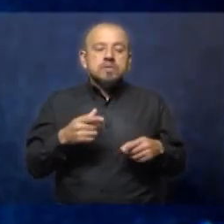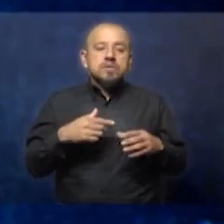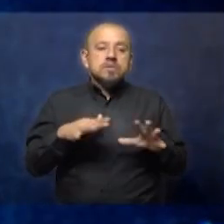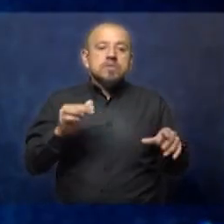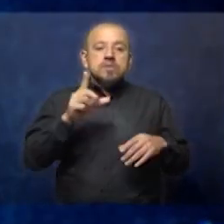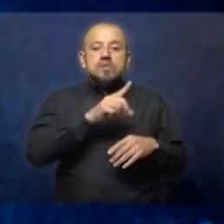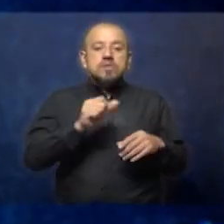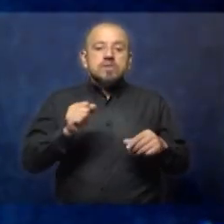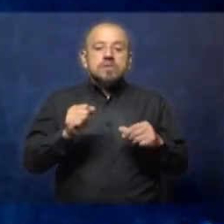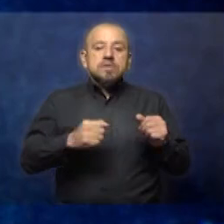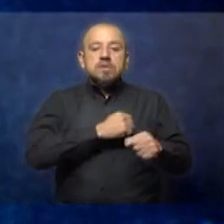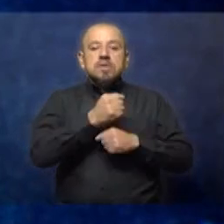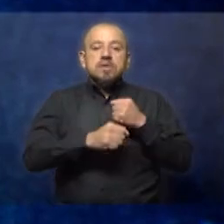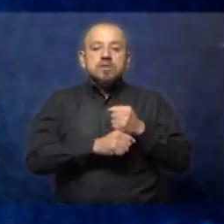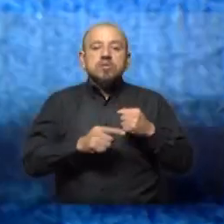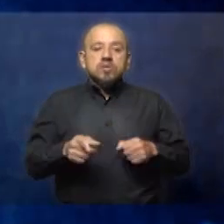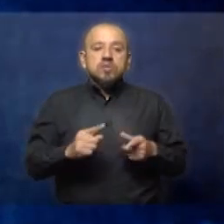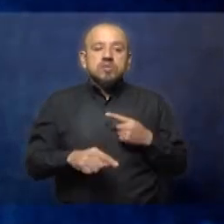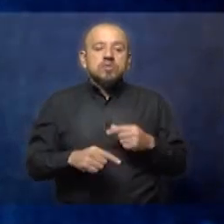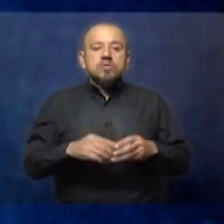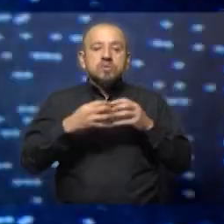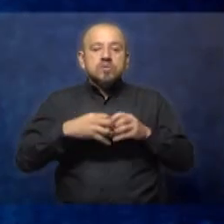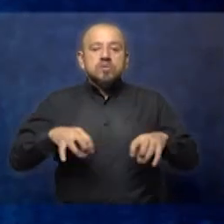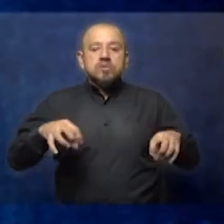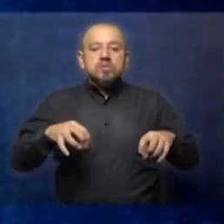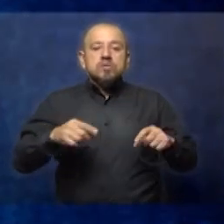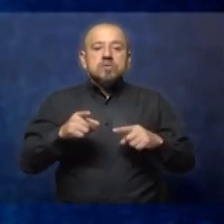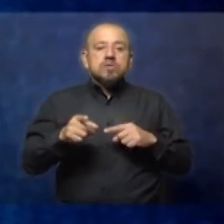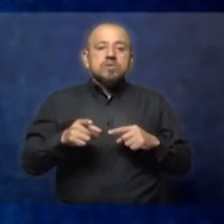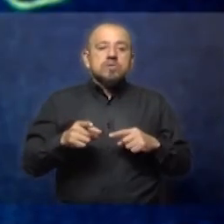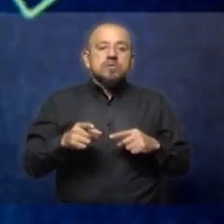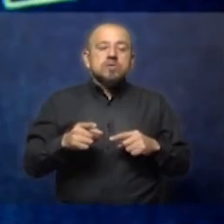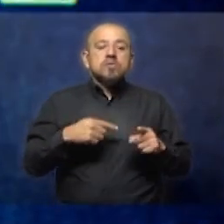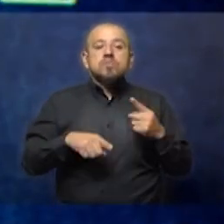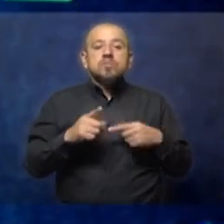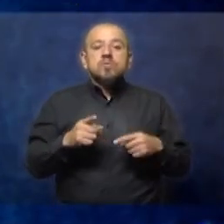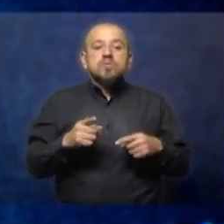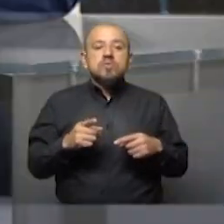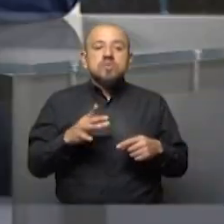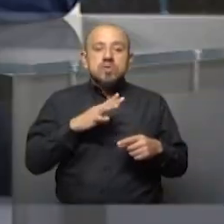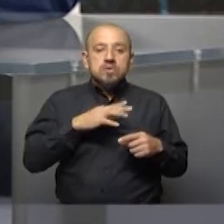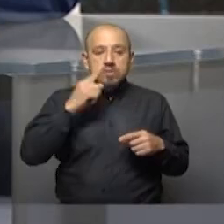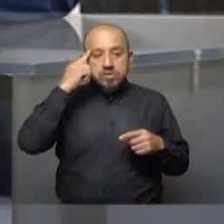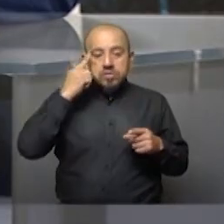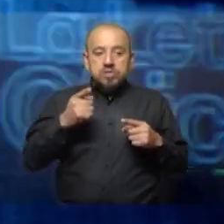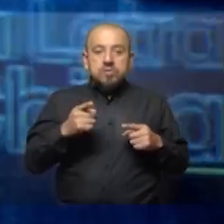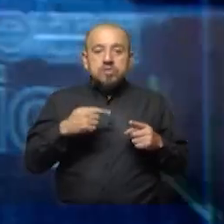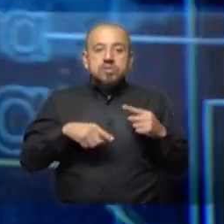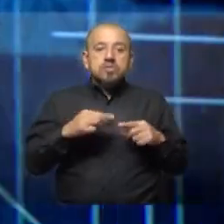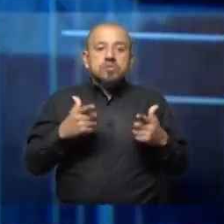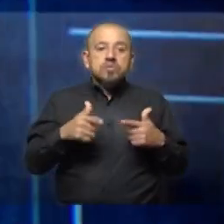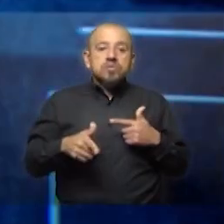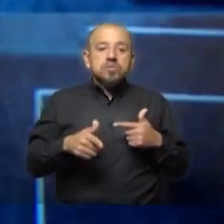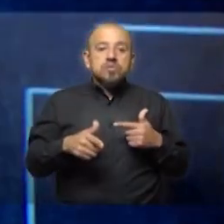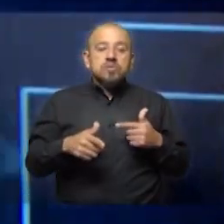siglo no y nos separa el siglo feminista por antono con esa mirada no O sea no hay siglo más